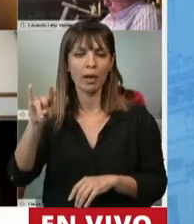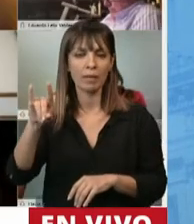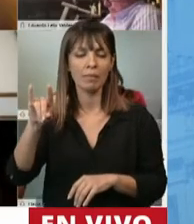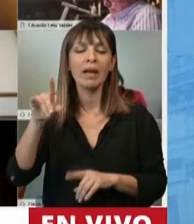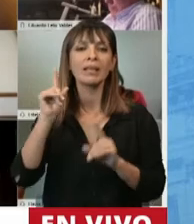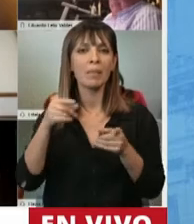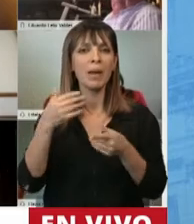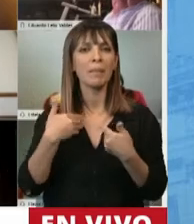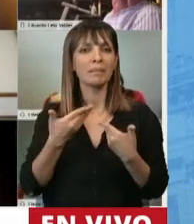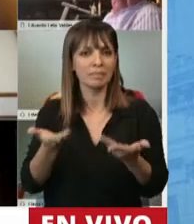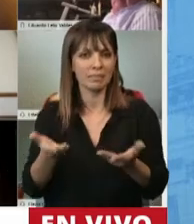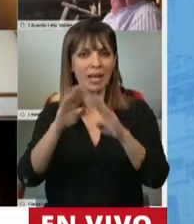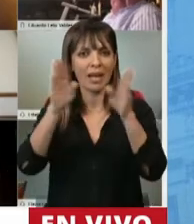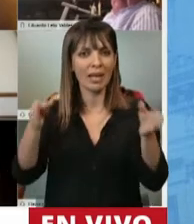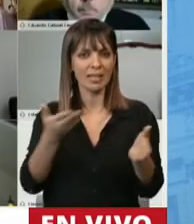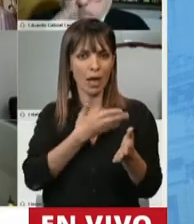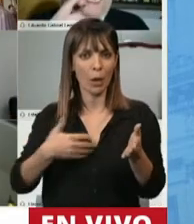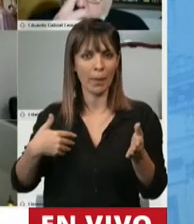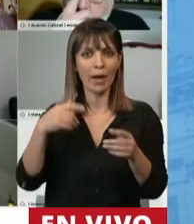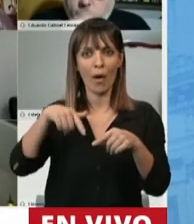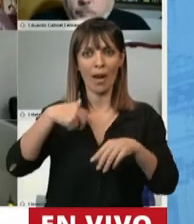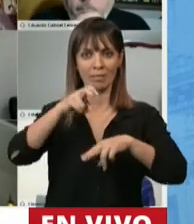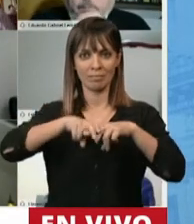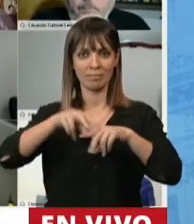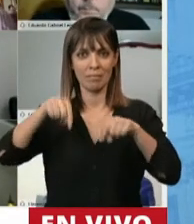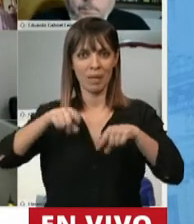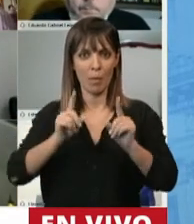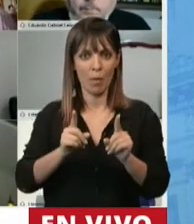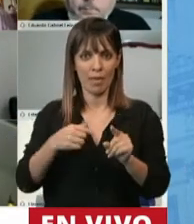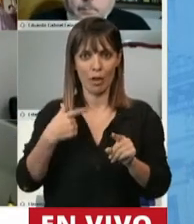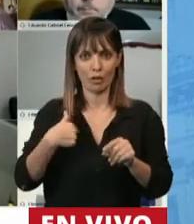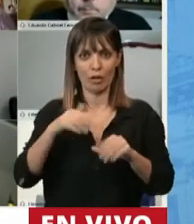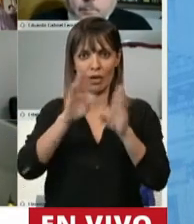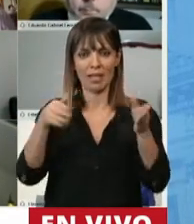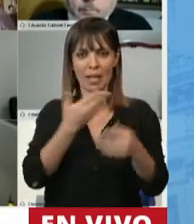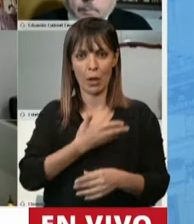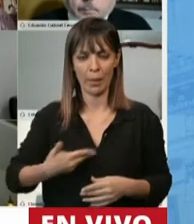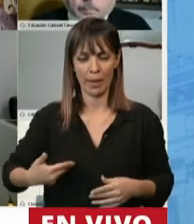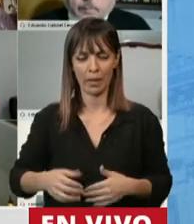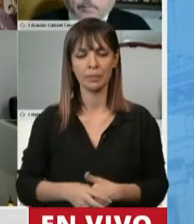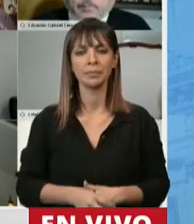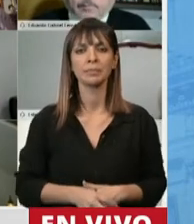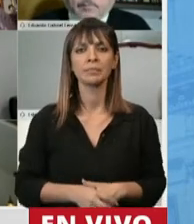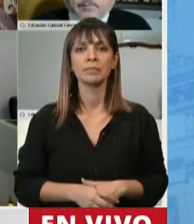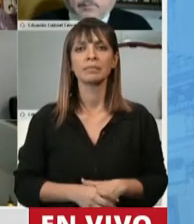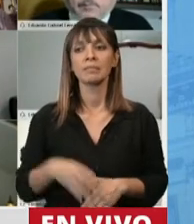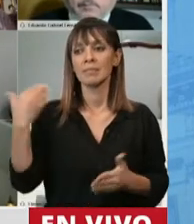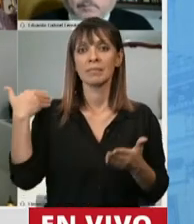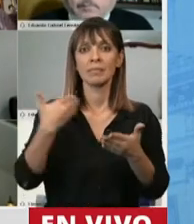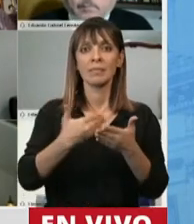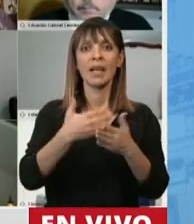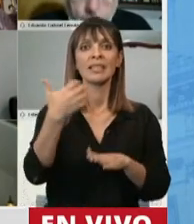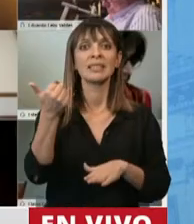Casa de Gobierno en donde estamos todos los diputados acá de Tucumán reunidos. La verdad que el mundo en estos últimos apenas